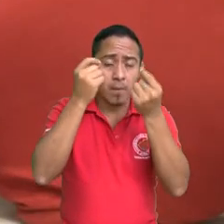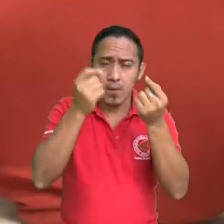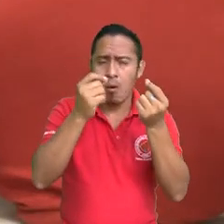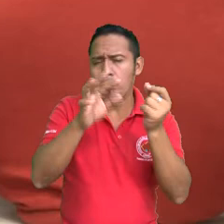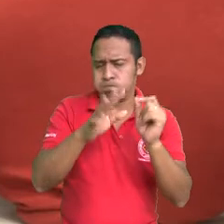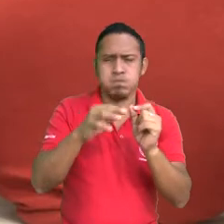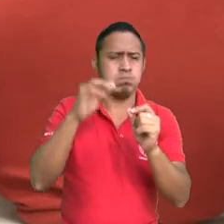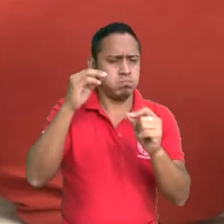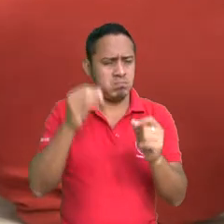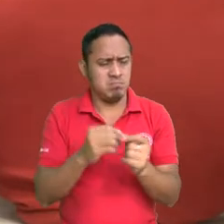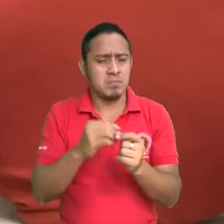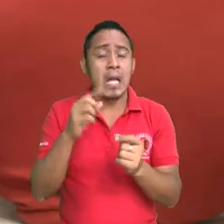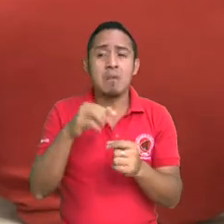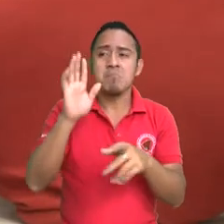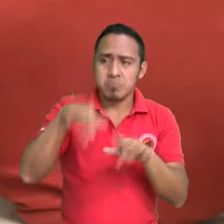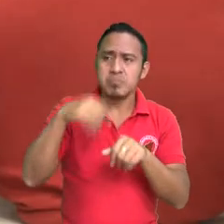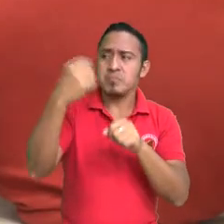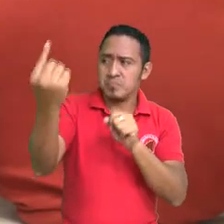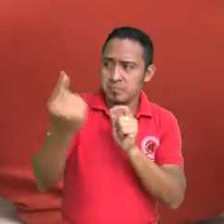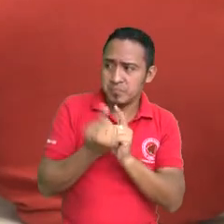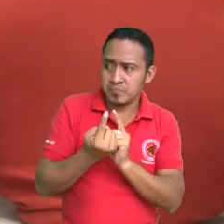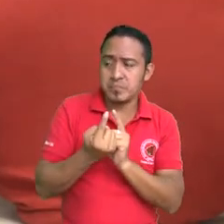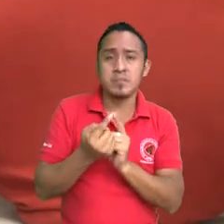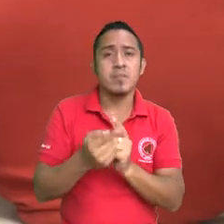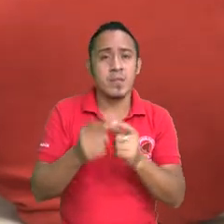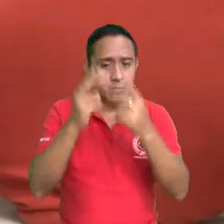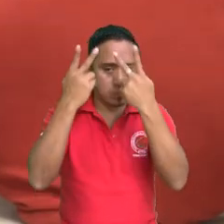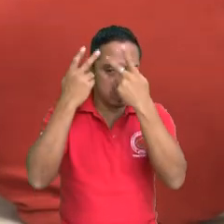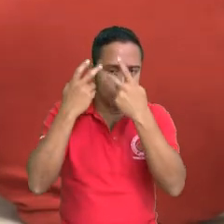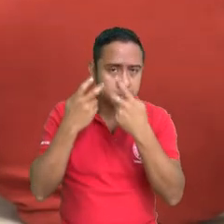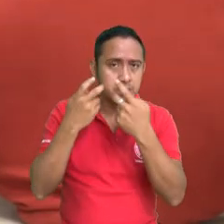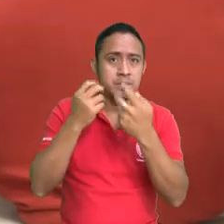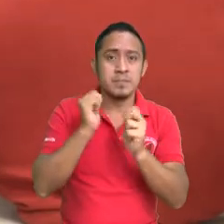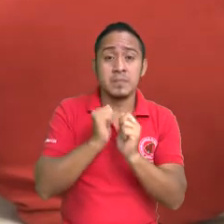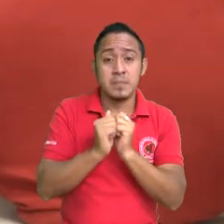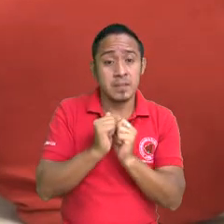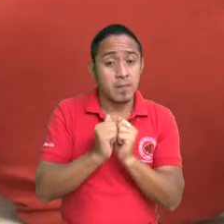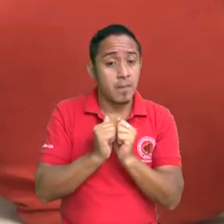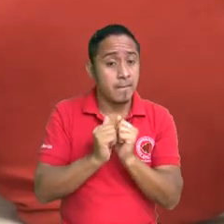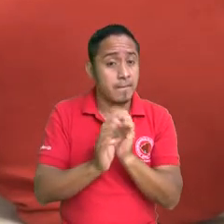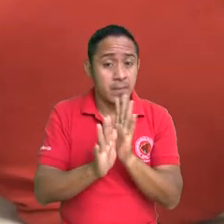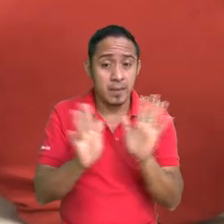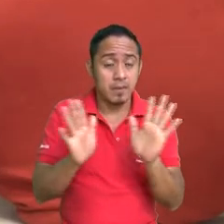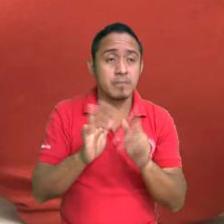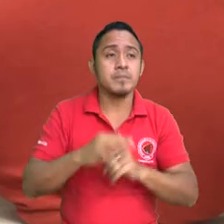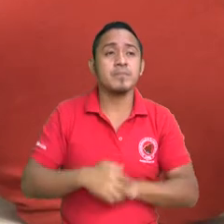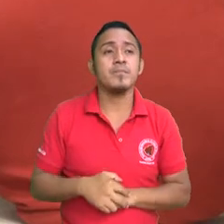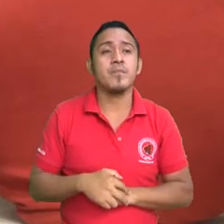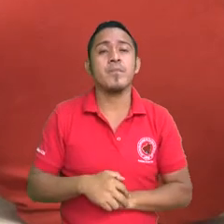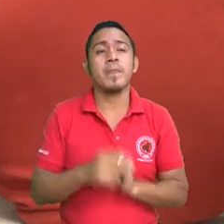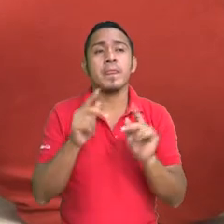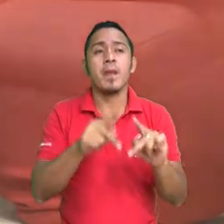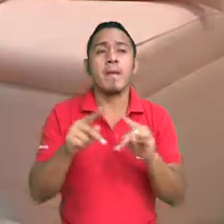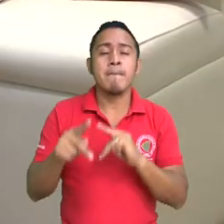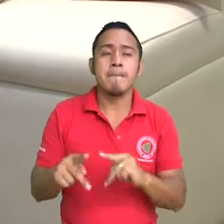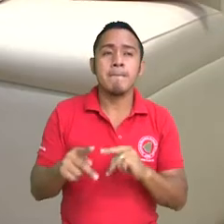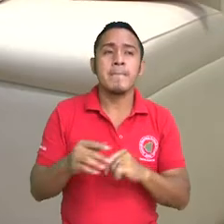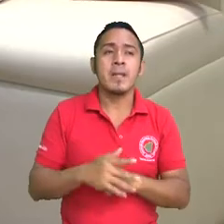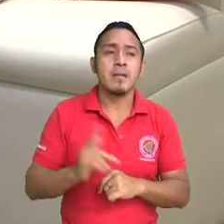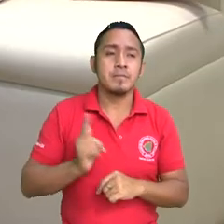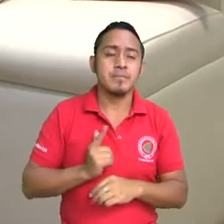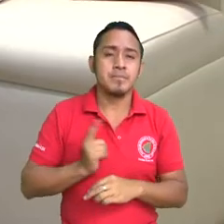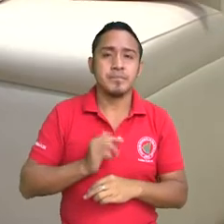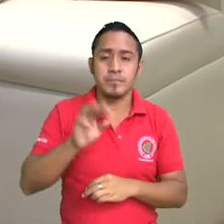y consultarnos si nosotros realizamos la cirugía para estudiar de que no sea nada malo. Para una persona que tiene